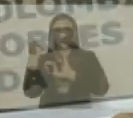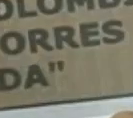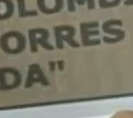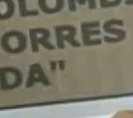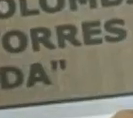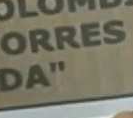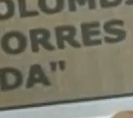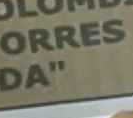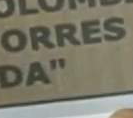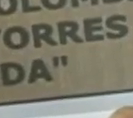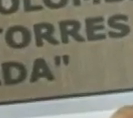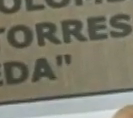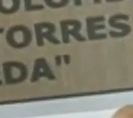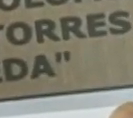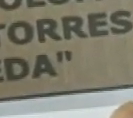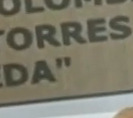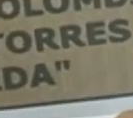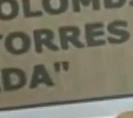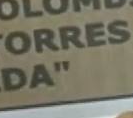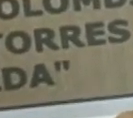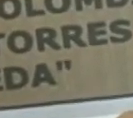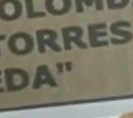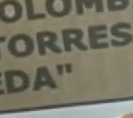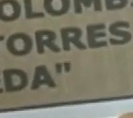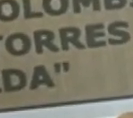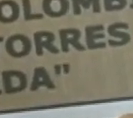alias Doble Rueda,